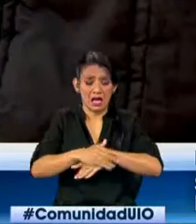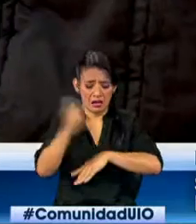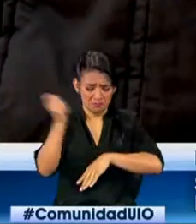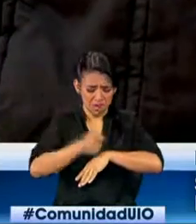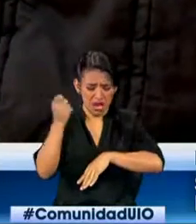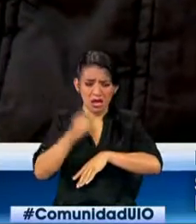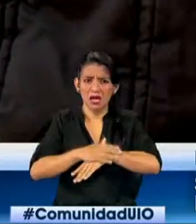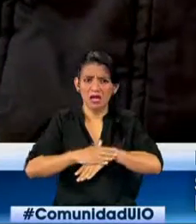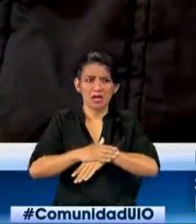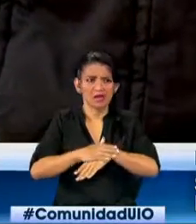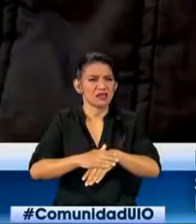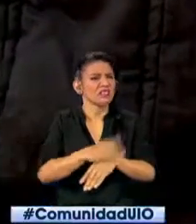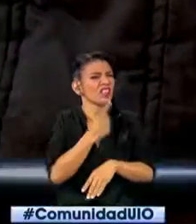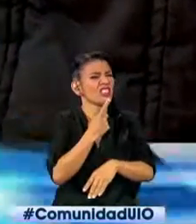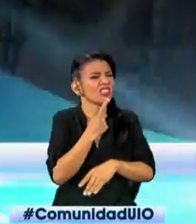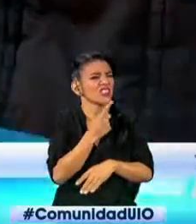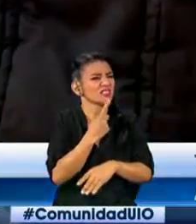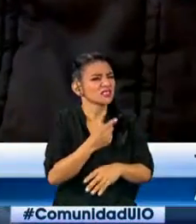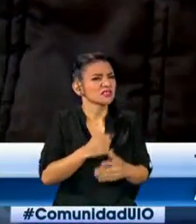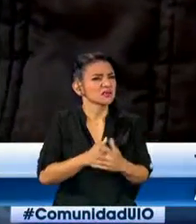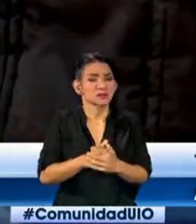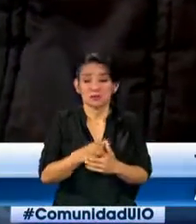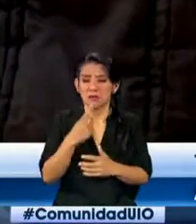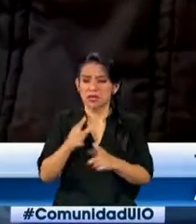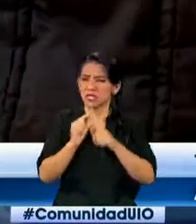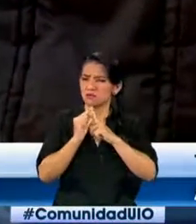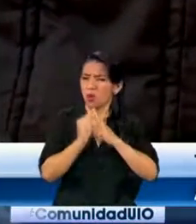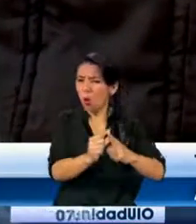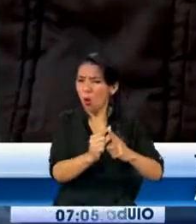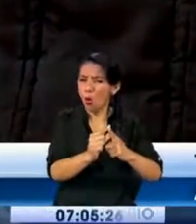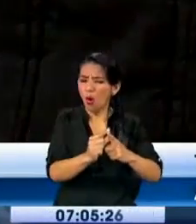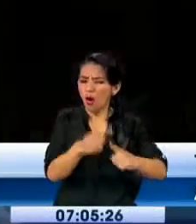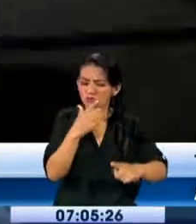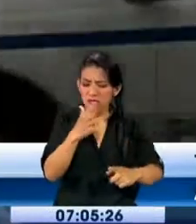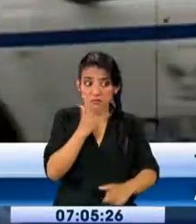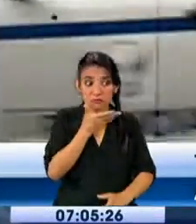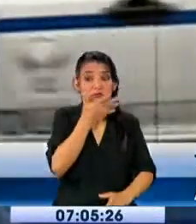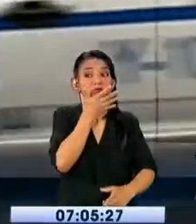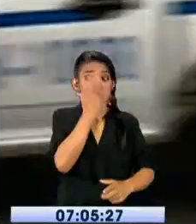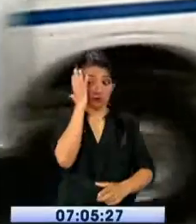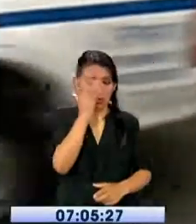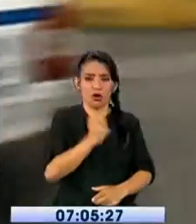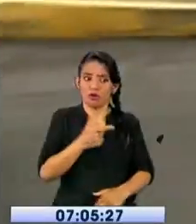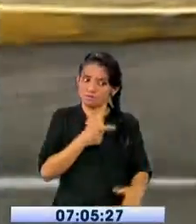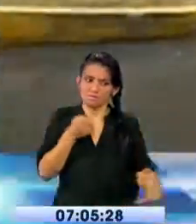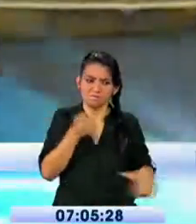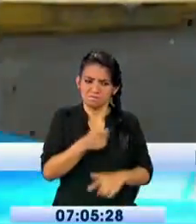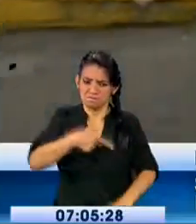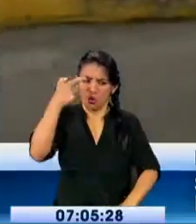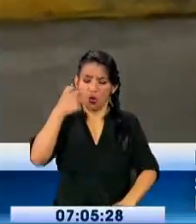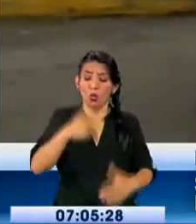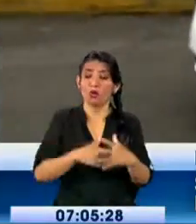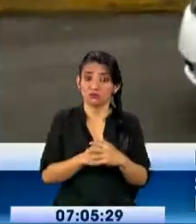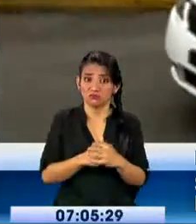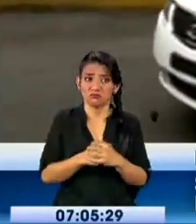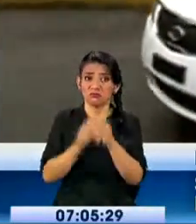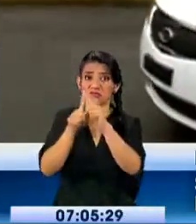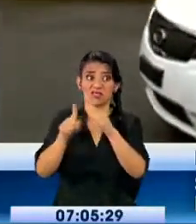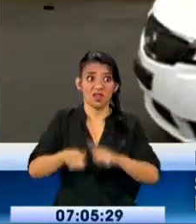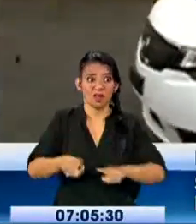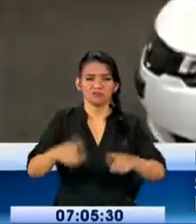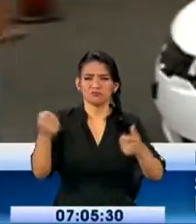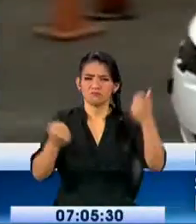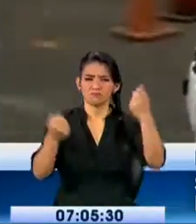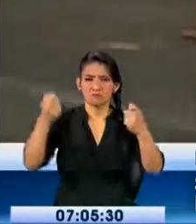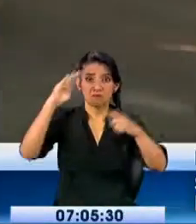andaban armado. ¿Y qué le decía? Nada, tu madre dice no alces la cabeza si no te matamos. Todas las unidades operativas del Valle de los Chillos se movilizaron